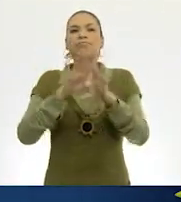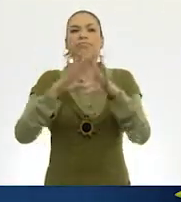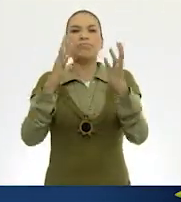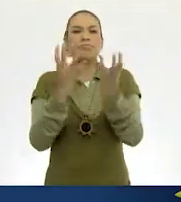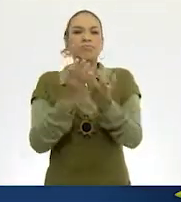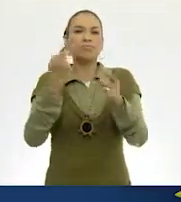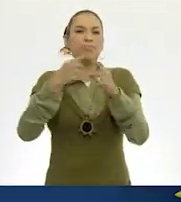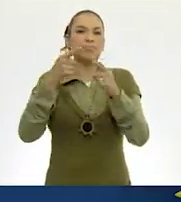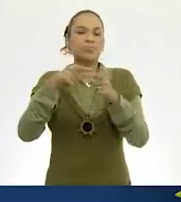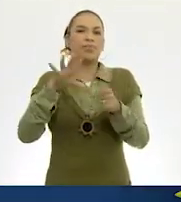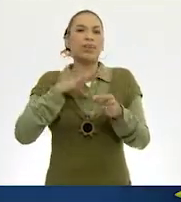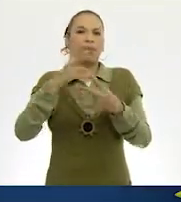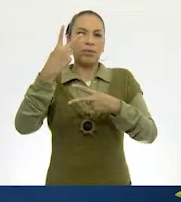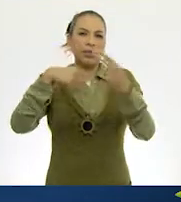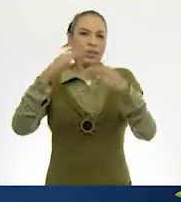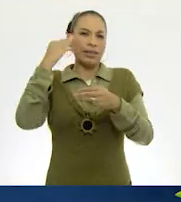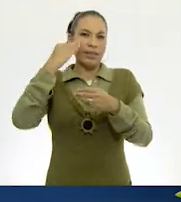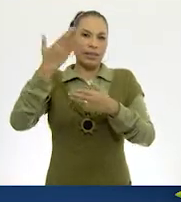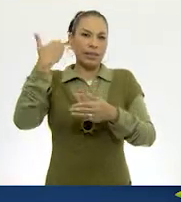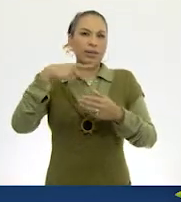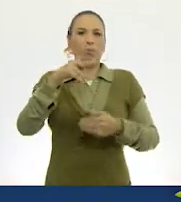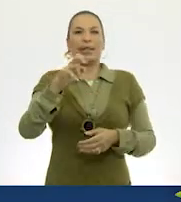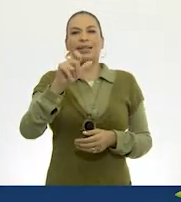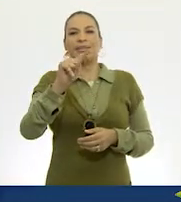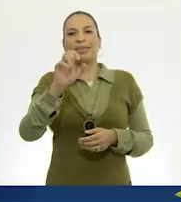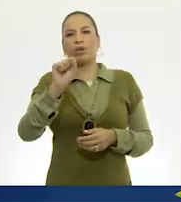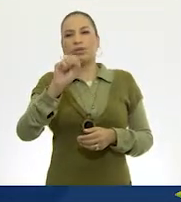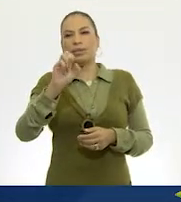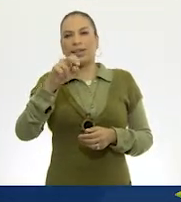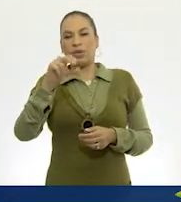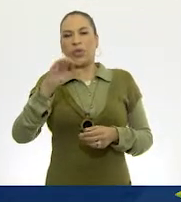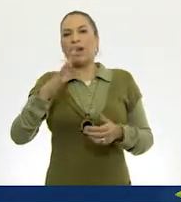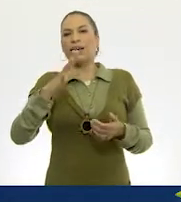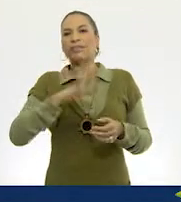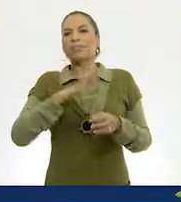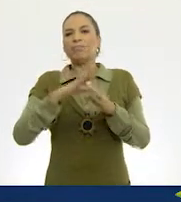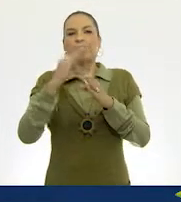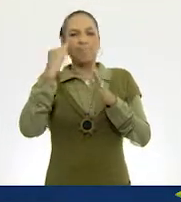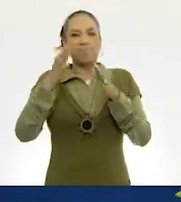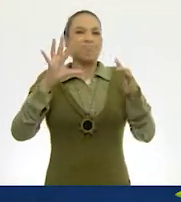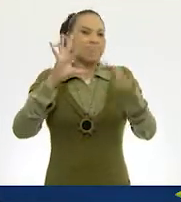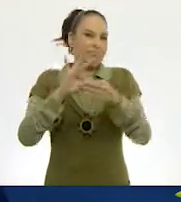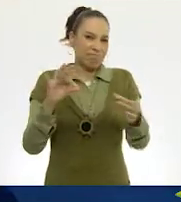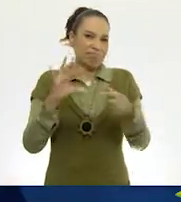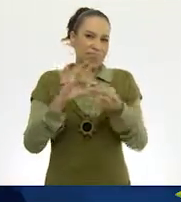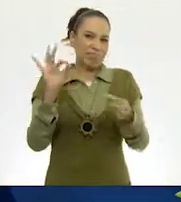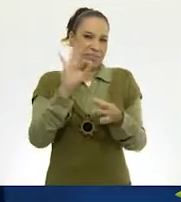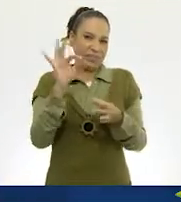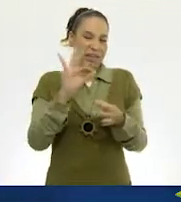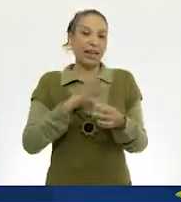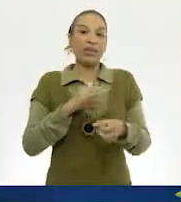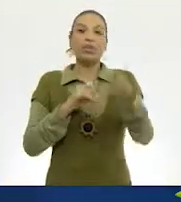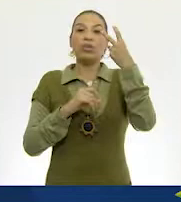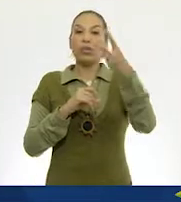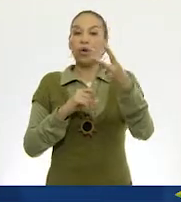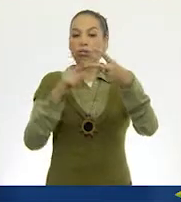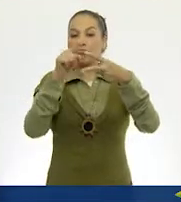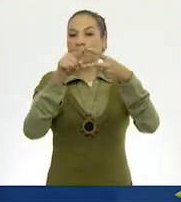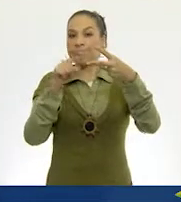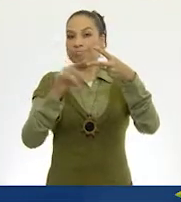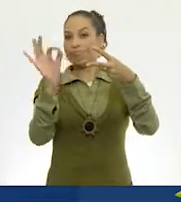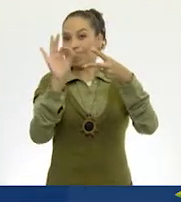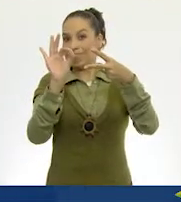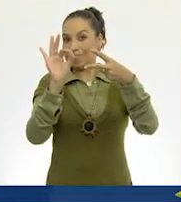climáticos experimentados al final del Pleistoceno. Alrededor de esta hipótesis existen 2